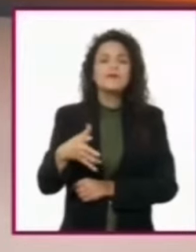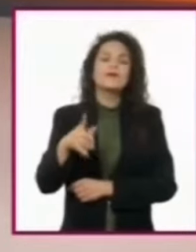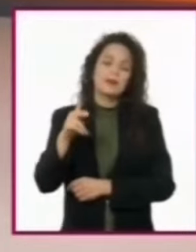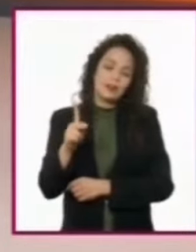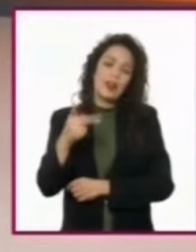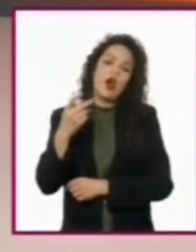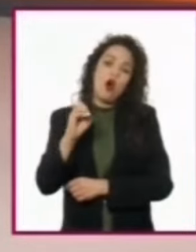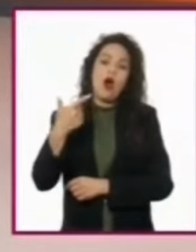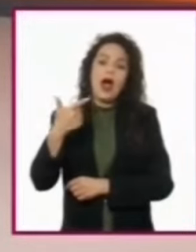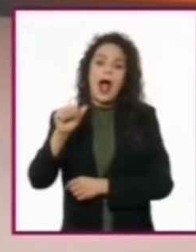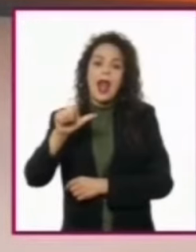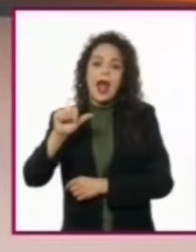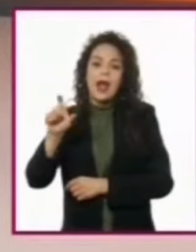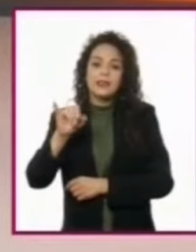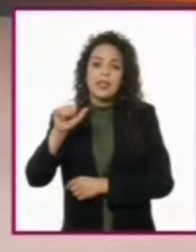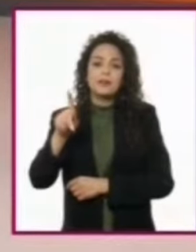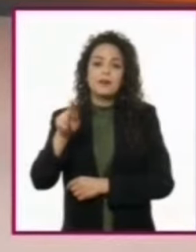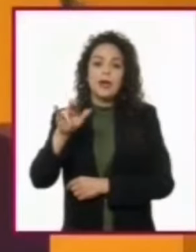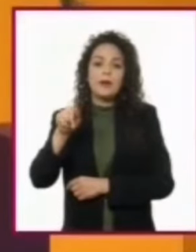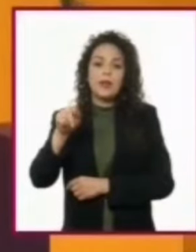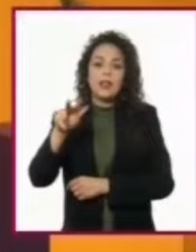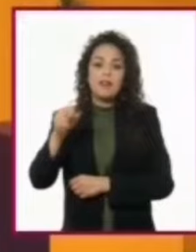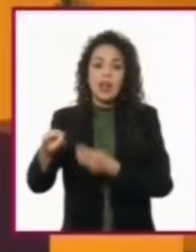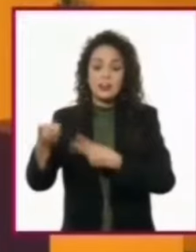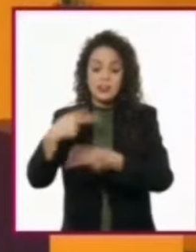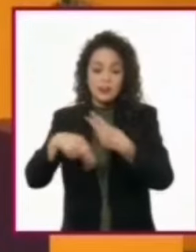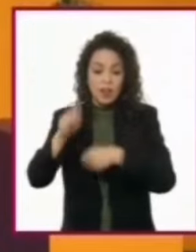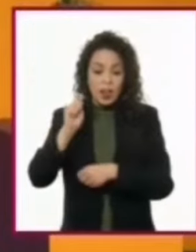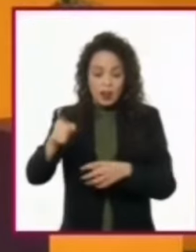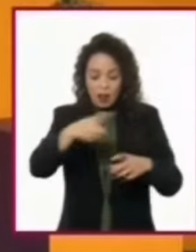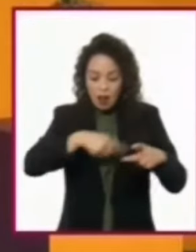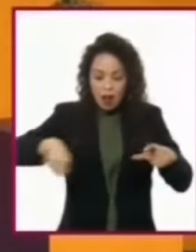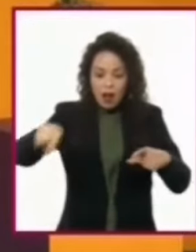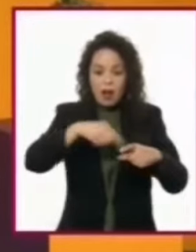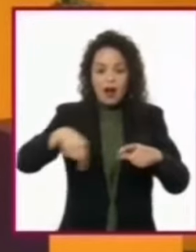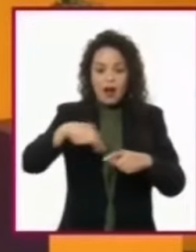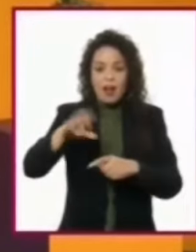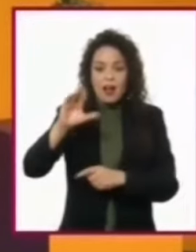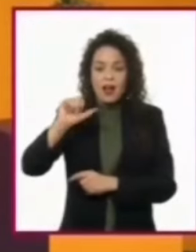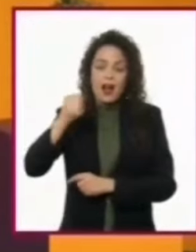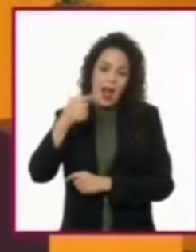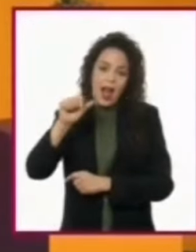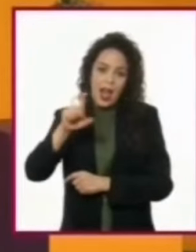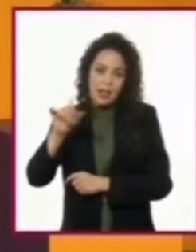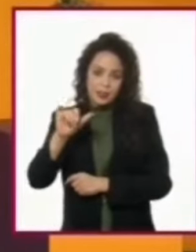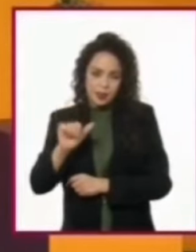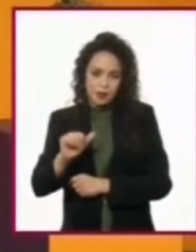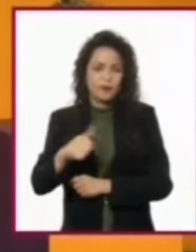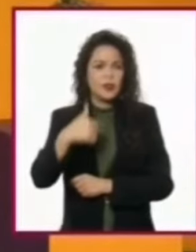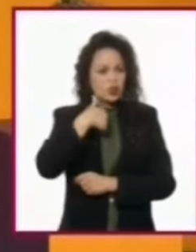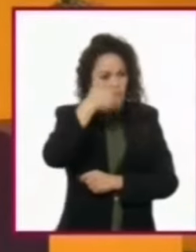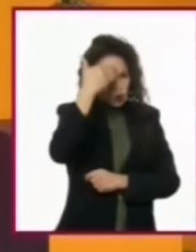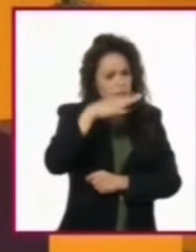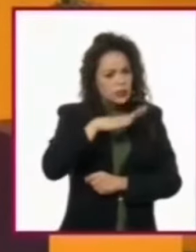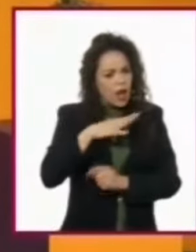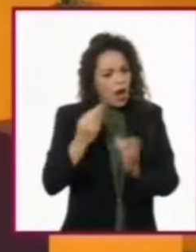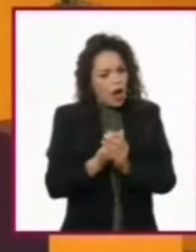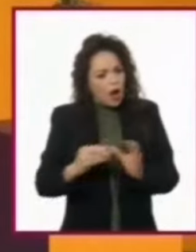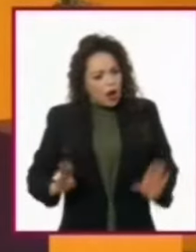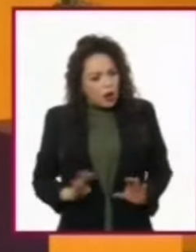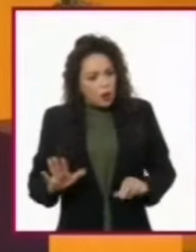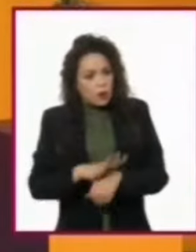formaran galaxias. Tengo entendido que existe una clasificación de las galaxias, ya que en el universo se encuentra una